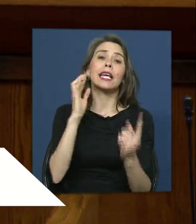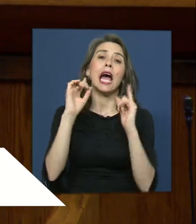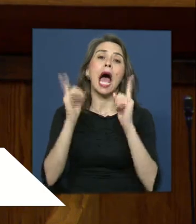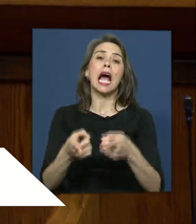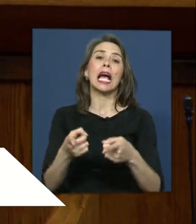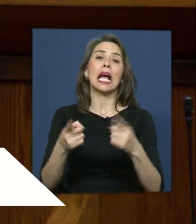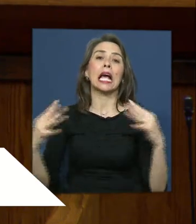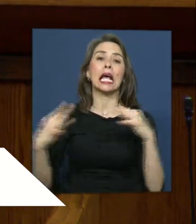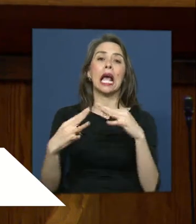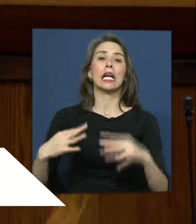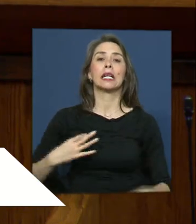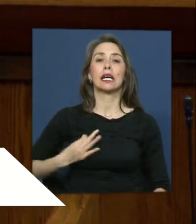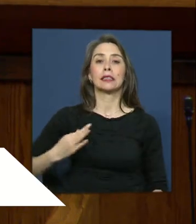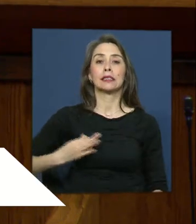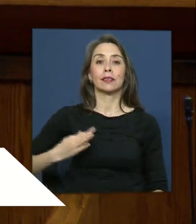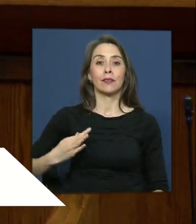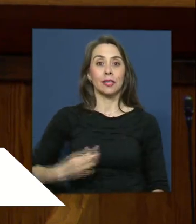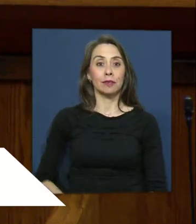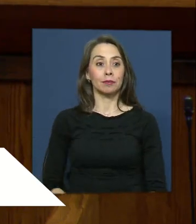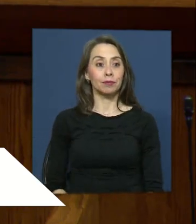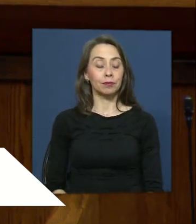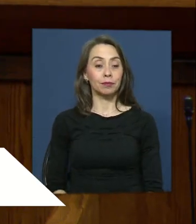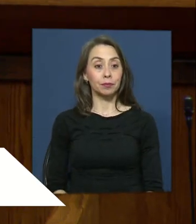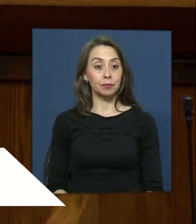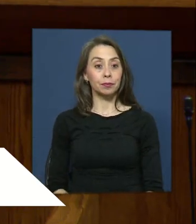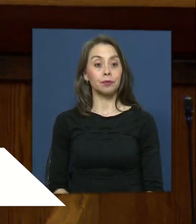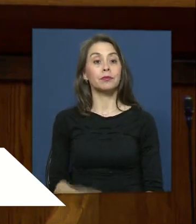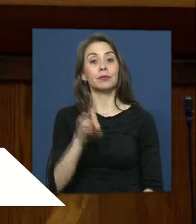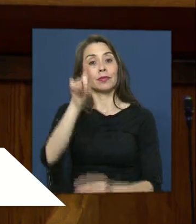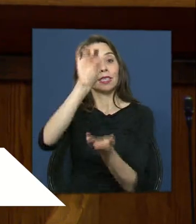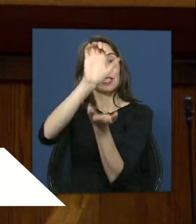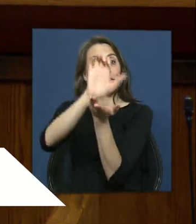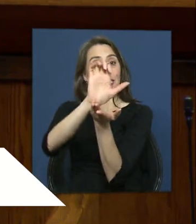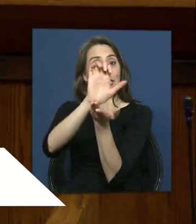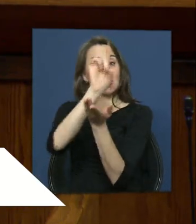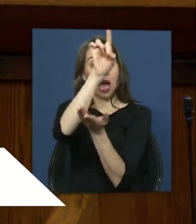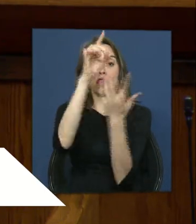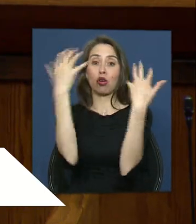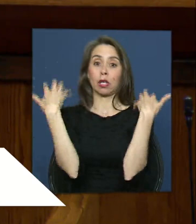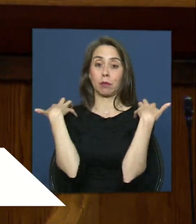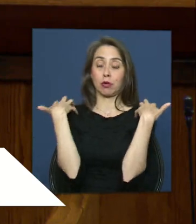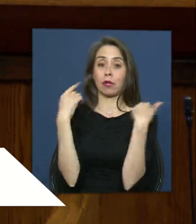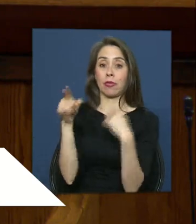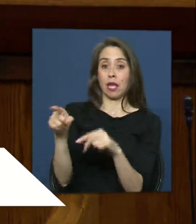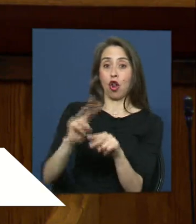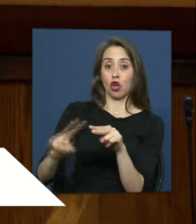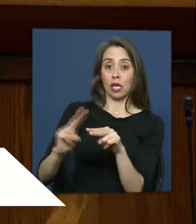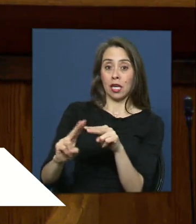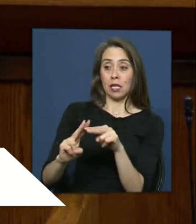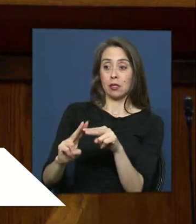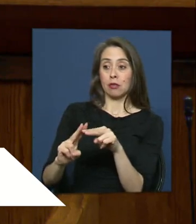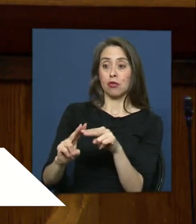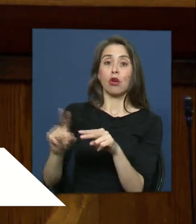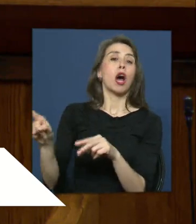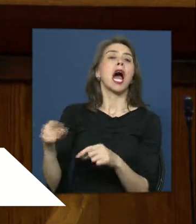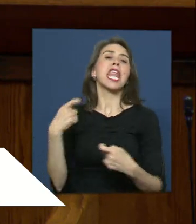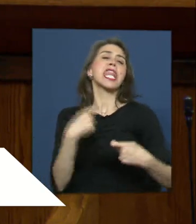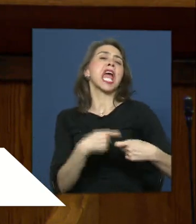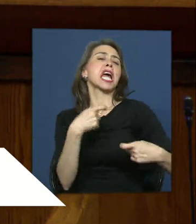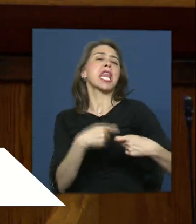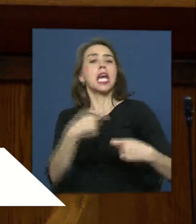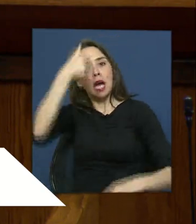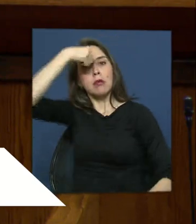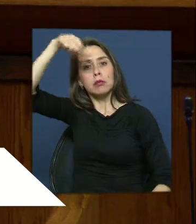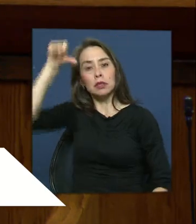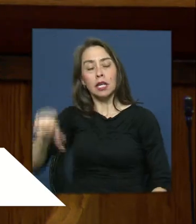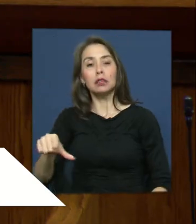civil. Es responsabilidad del Estado condenar estas actitudes negacionistas. Actuar